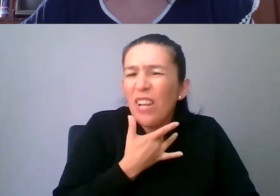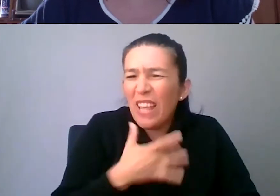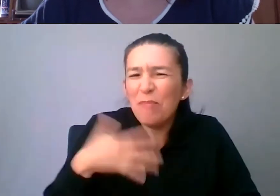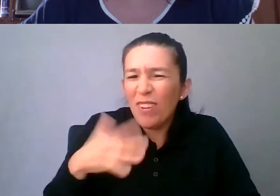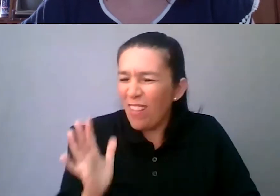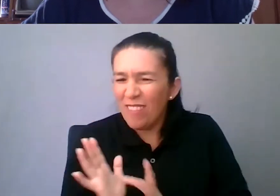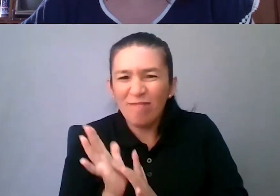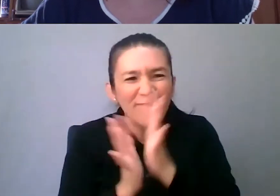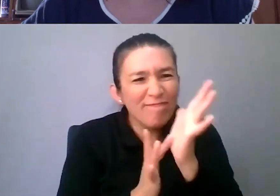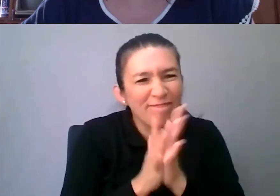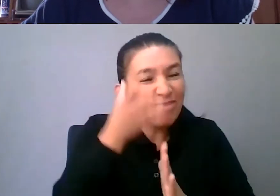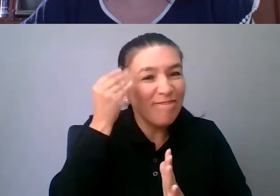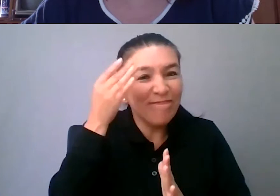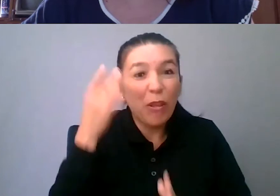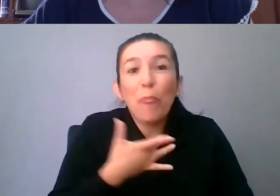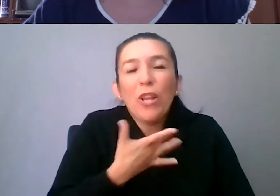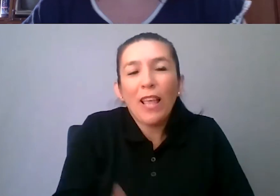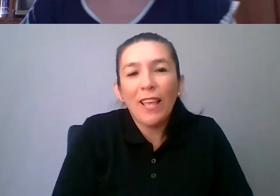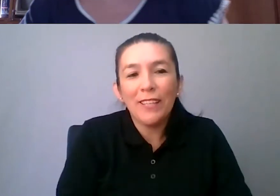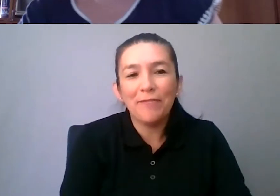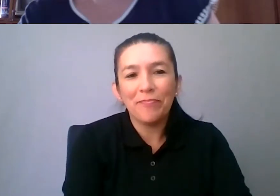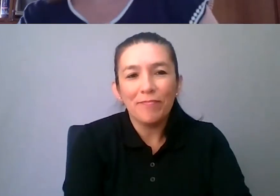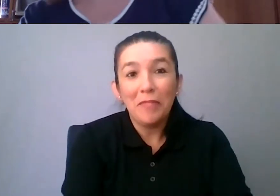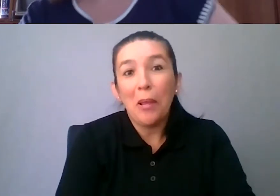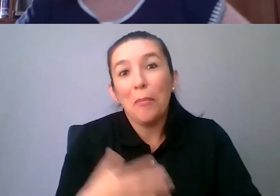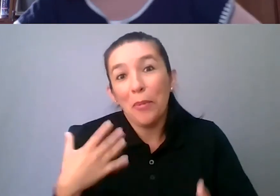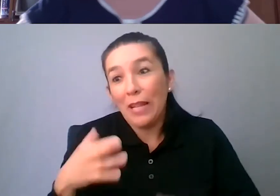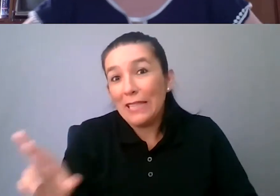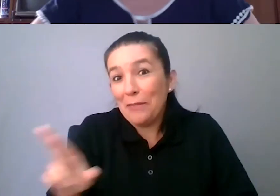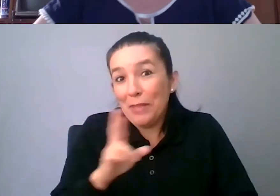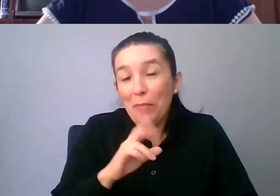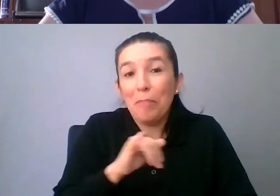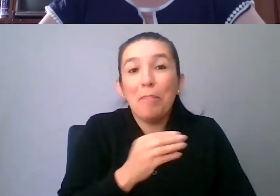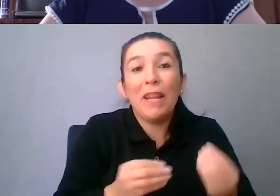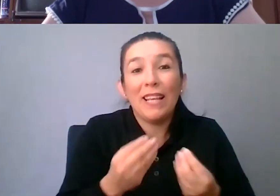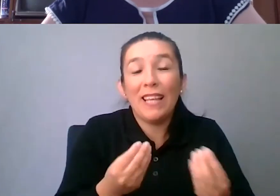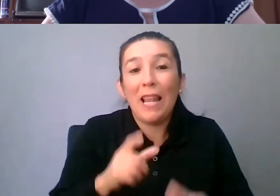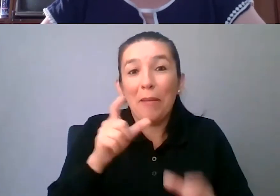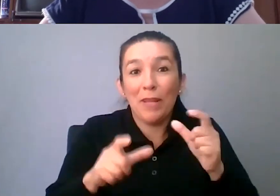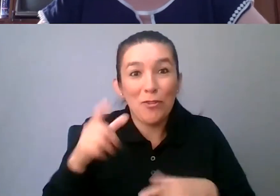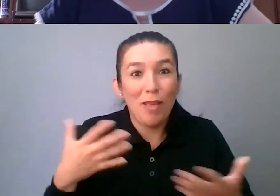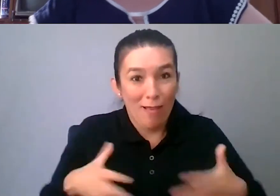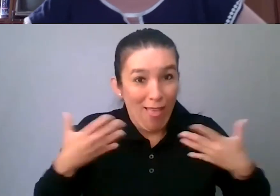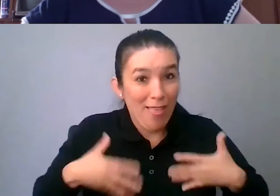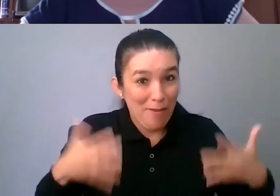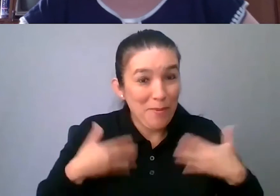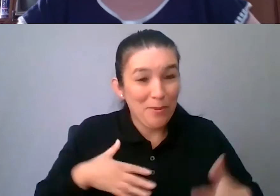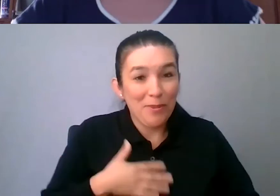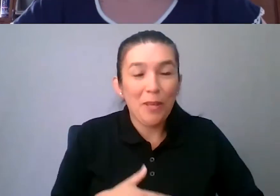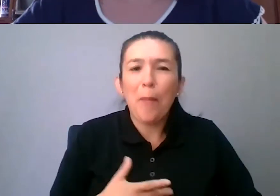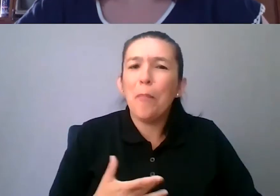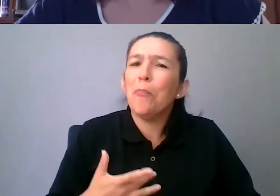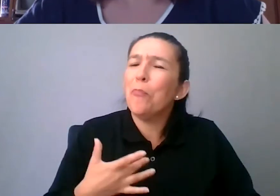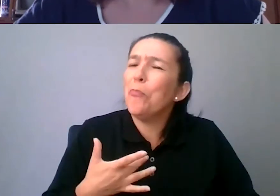hilo? A ver si podemos responder esa pregunta para que nuestros invitados, nuestra audiencia se entusiasme. ¿Por qué